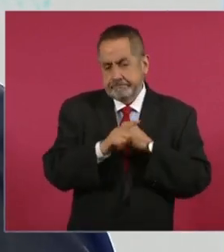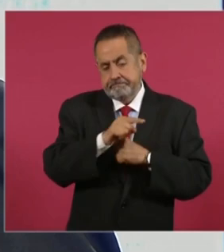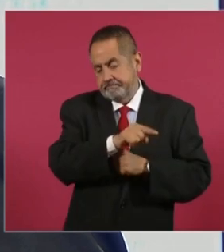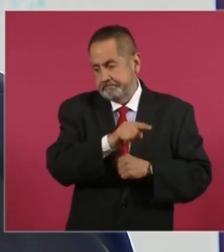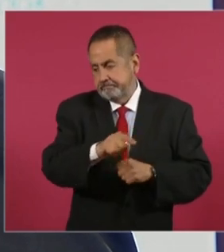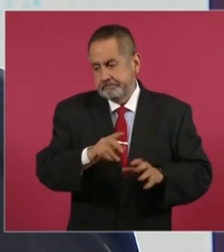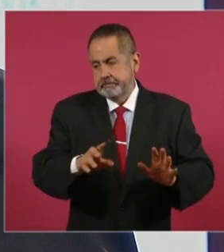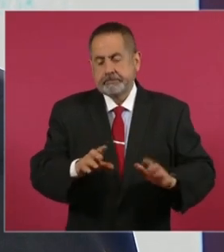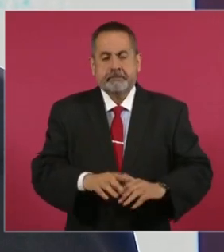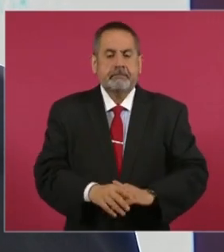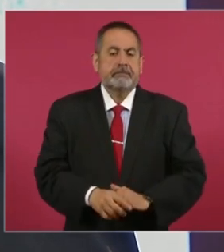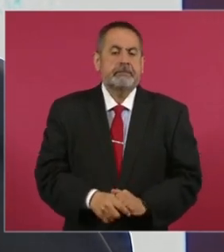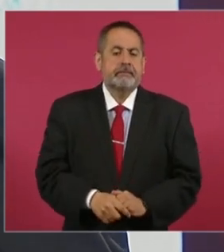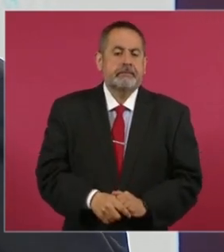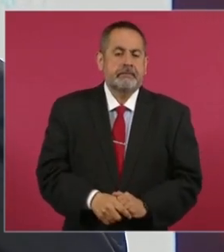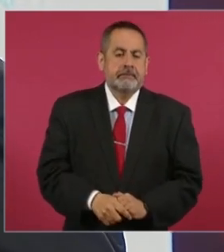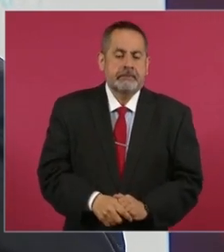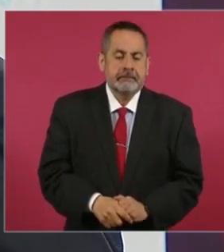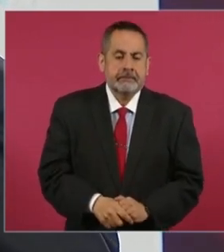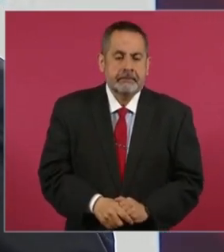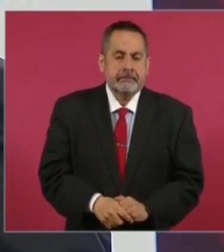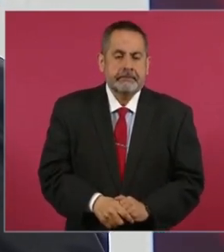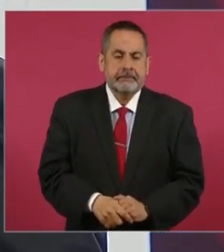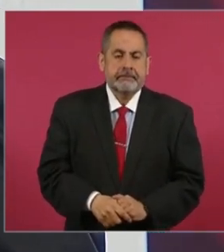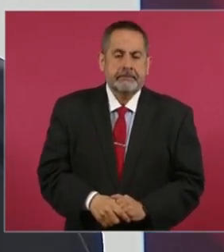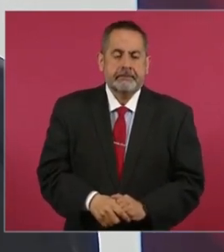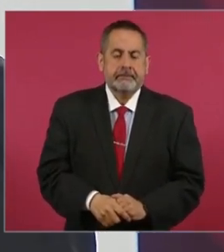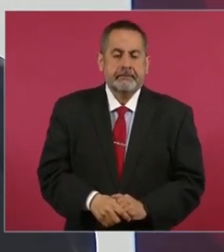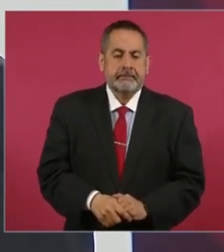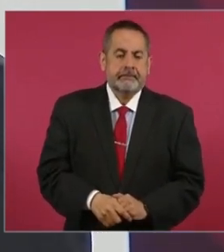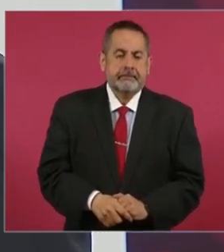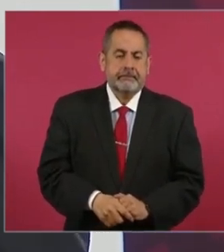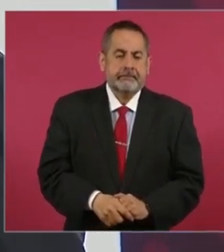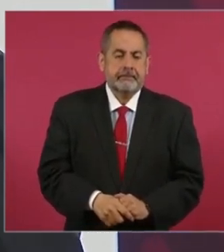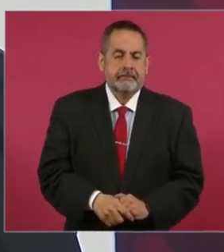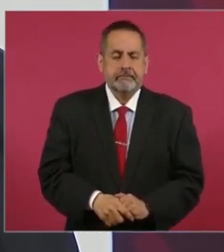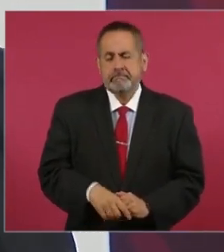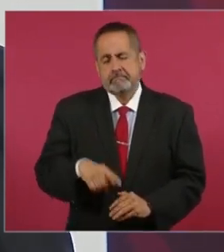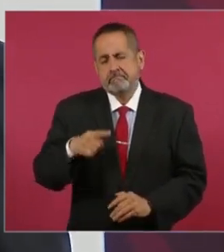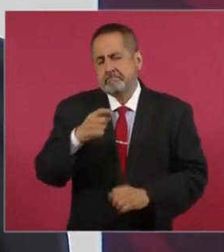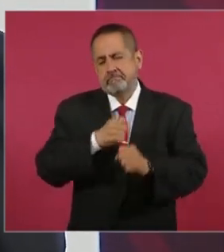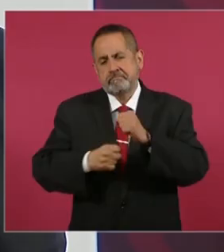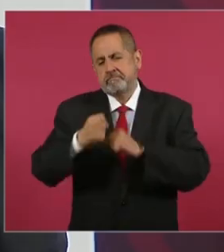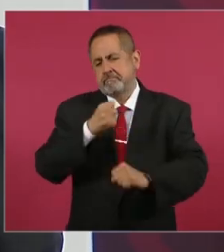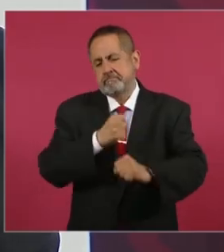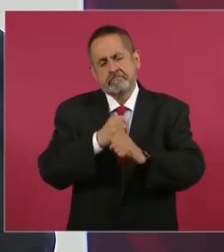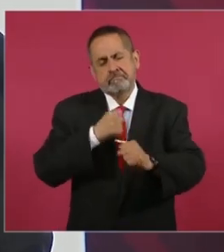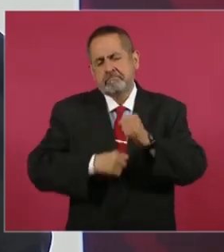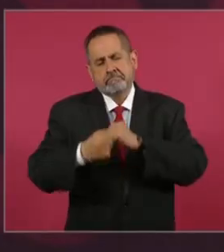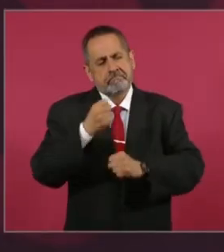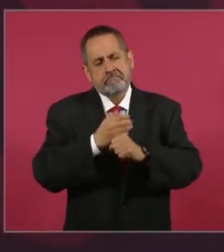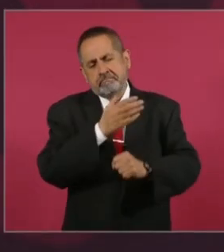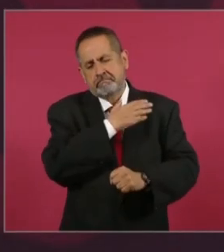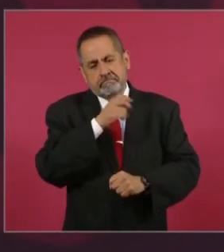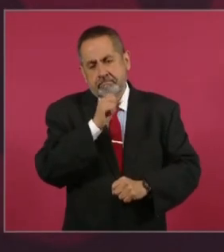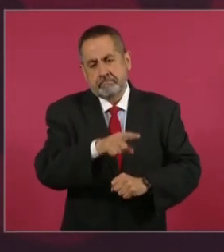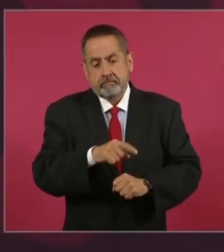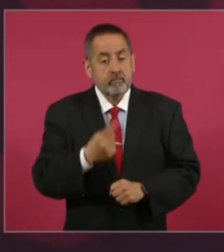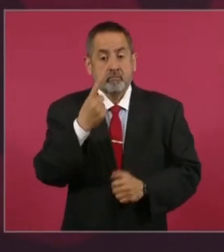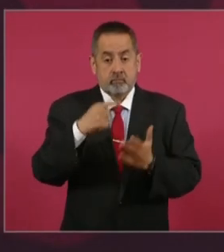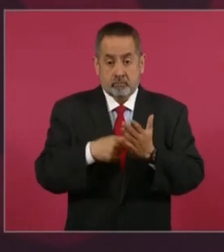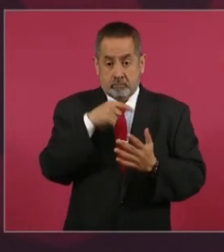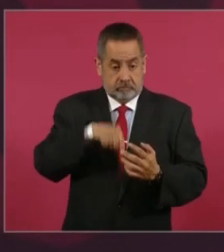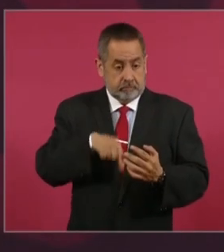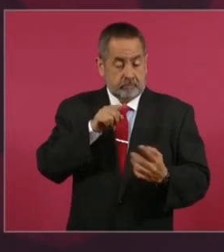y es de tiempo atrás. Y aquí una vez me